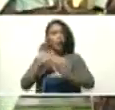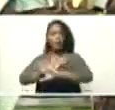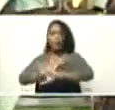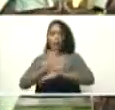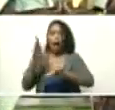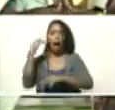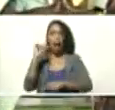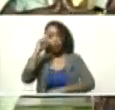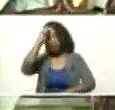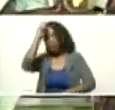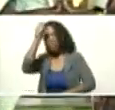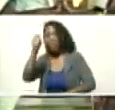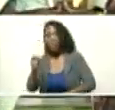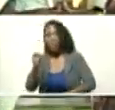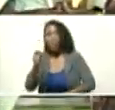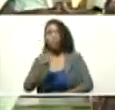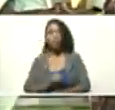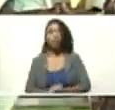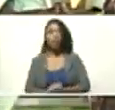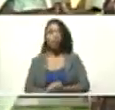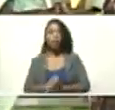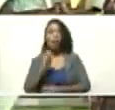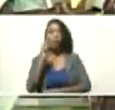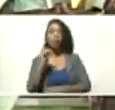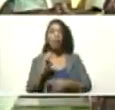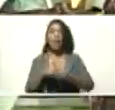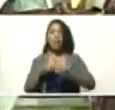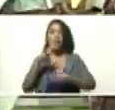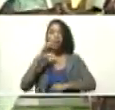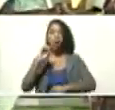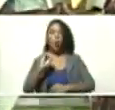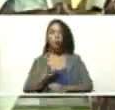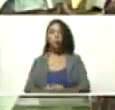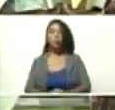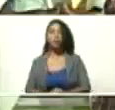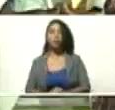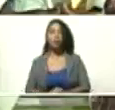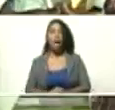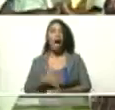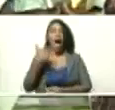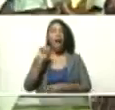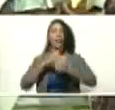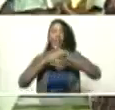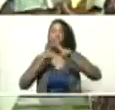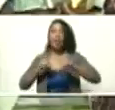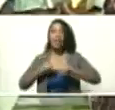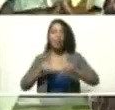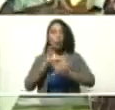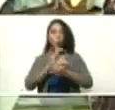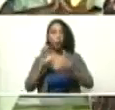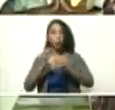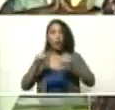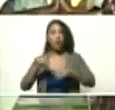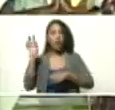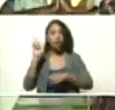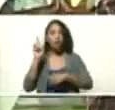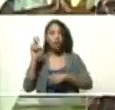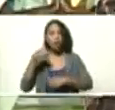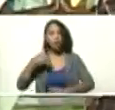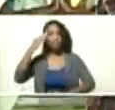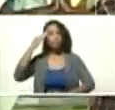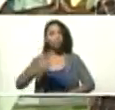son reconocidas por la UNESCO y que tenemos demasiada diversidad cultural en Venezuela, mi comandante,